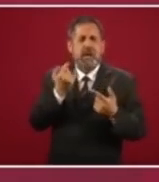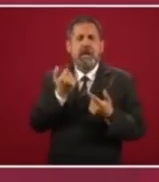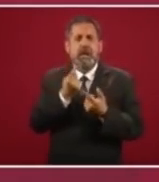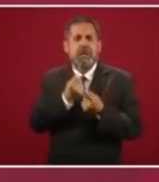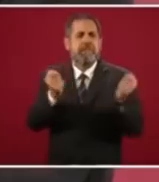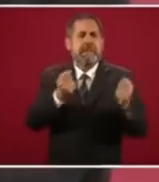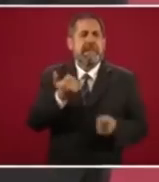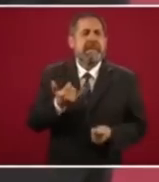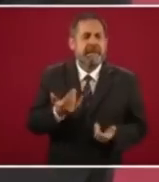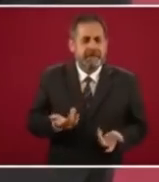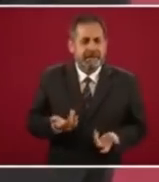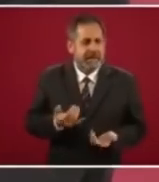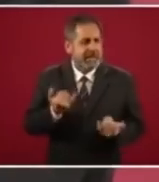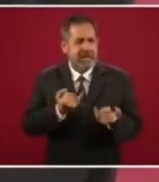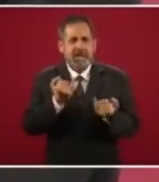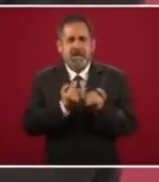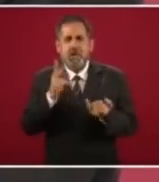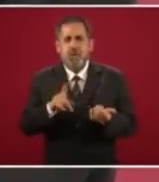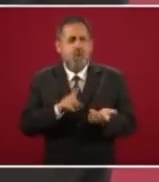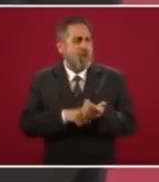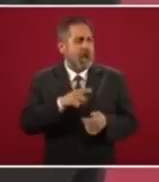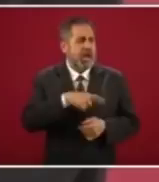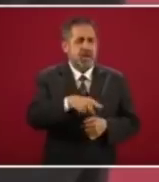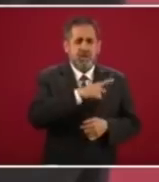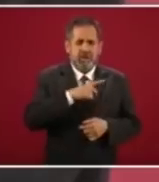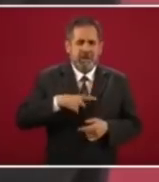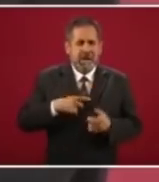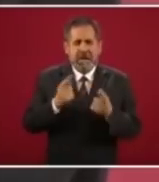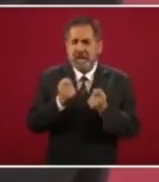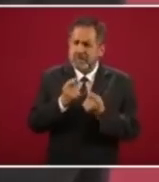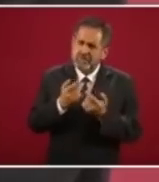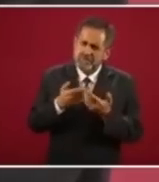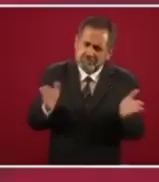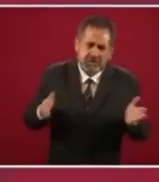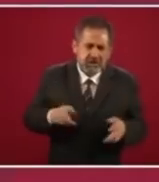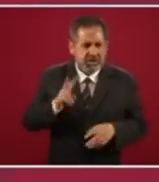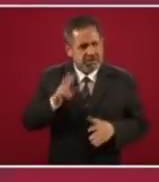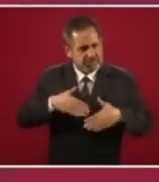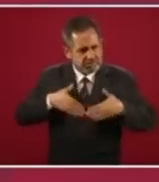O sea, estos deberían de actuar así.